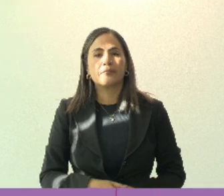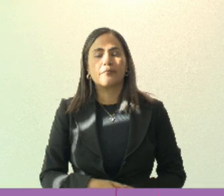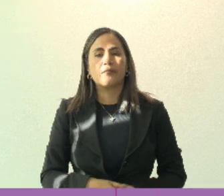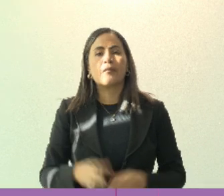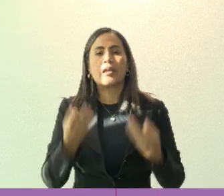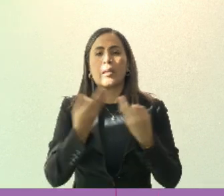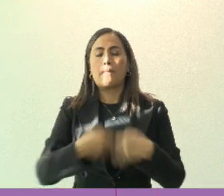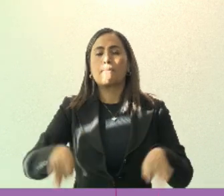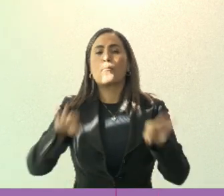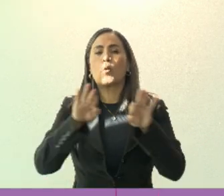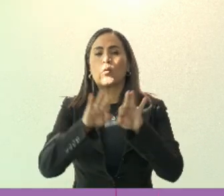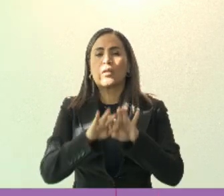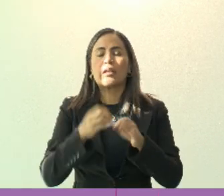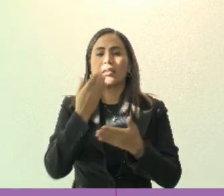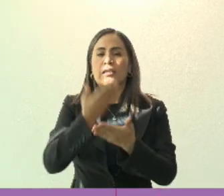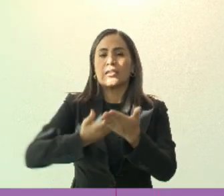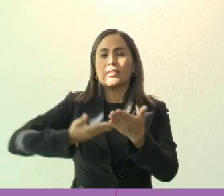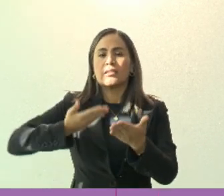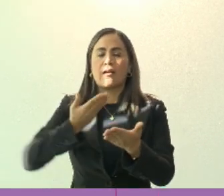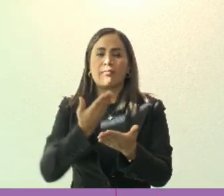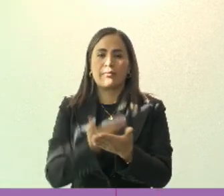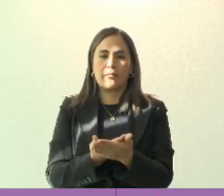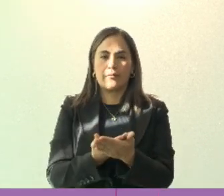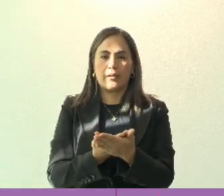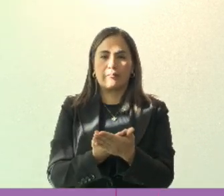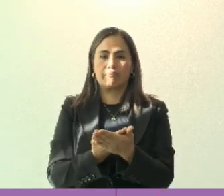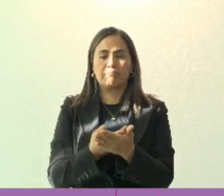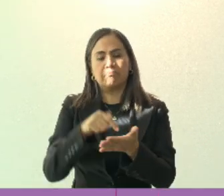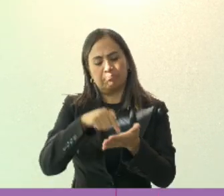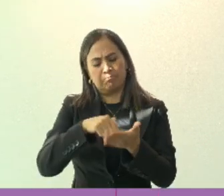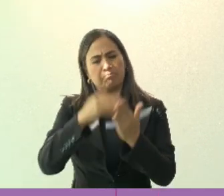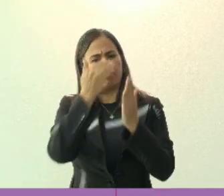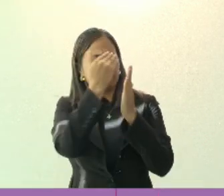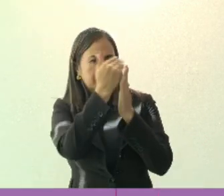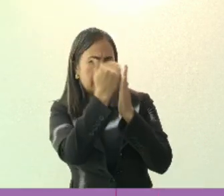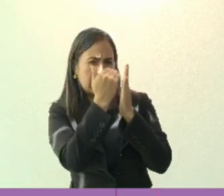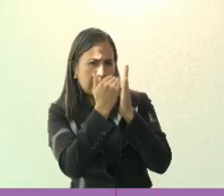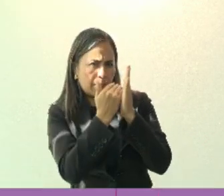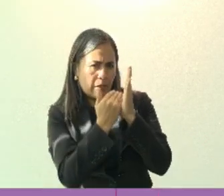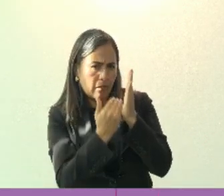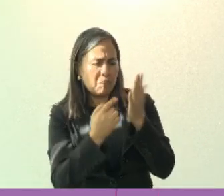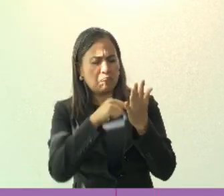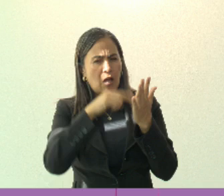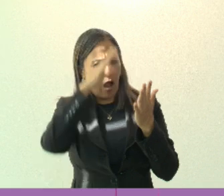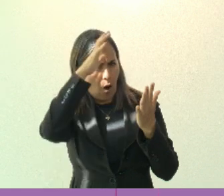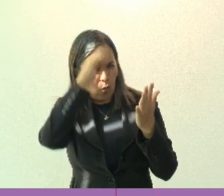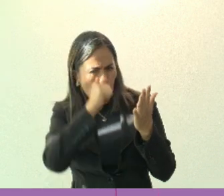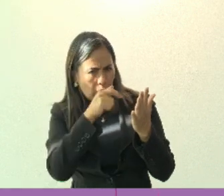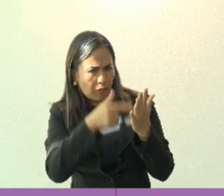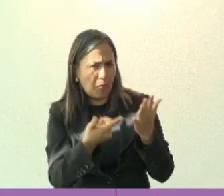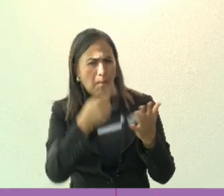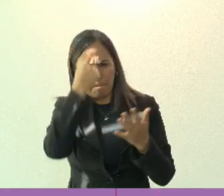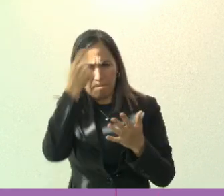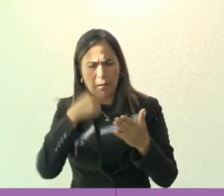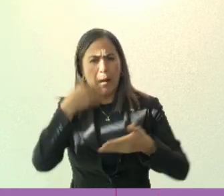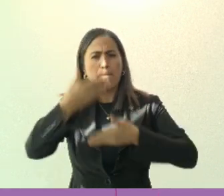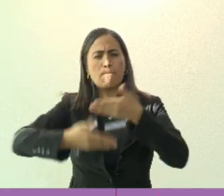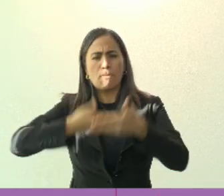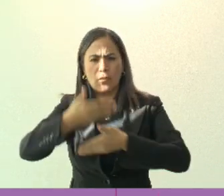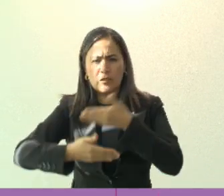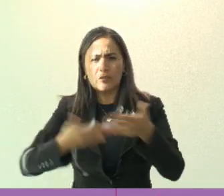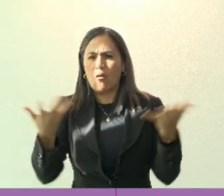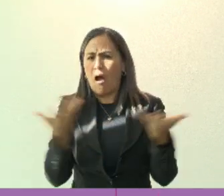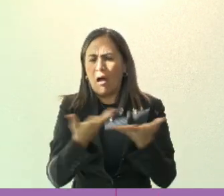la iniciativa que han salido en estos lineamientos y en estos acuerdos para que el proceso se lleve de una manera